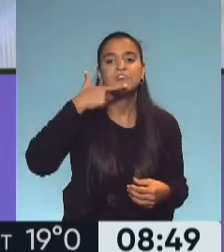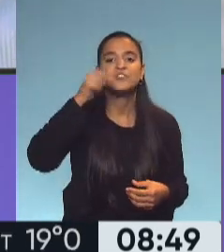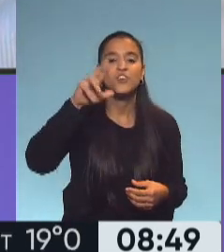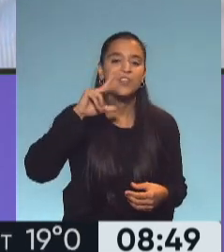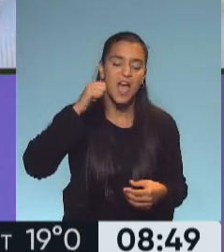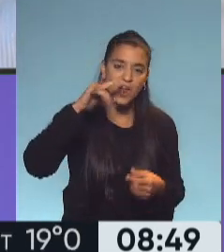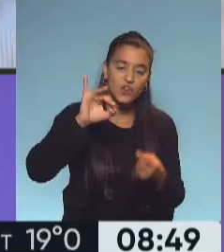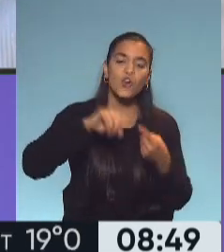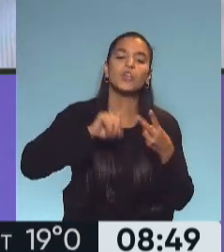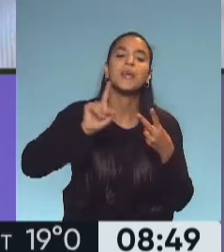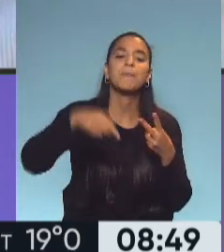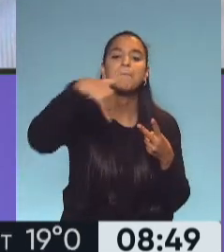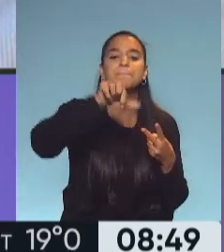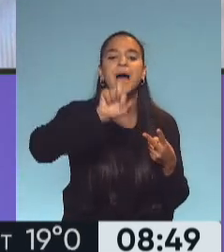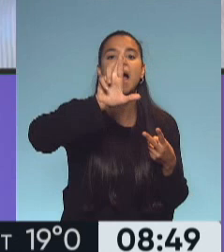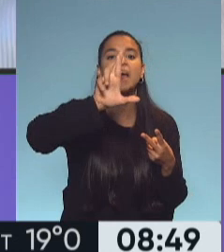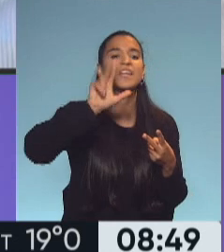la gran Marilú,